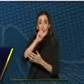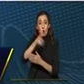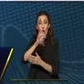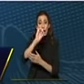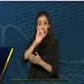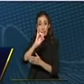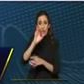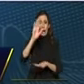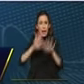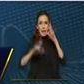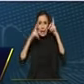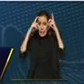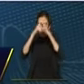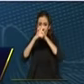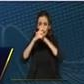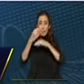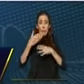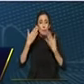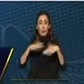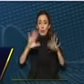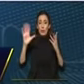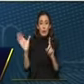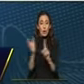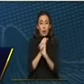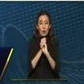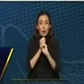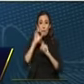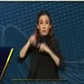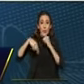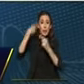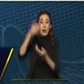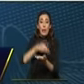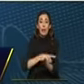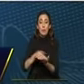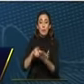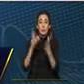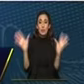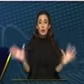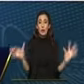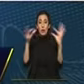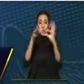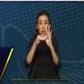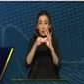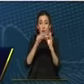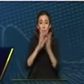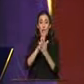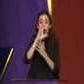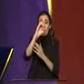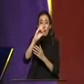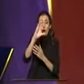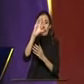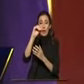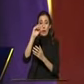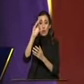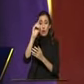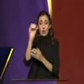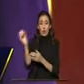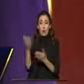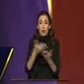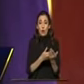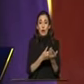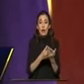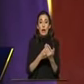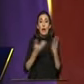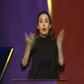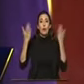lo rescatamos, y en las próximas semanas concluiremos la interconexión entre Coca-Cola Sinclair y nuestra querida